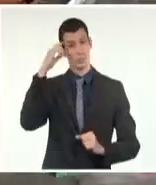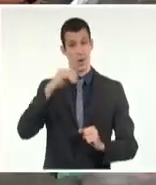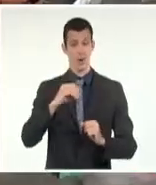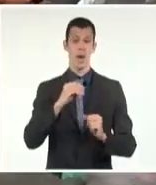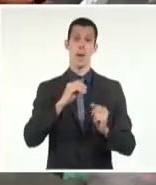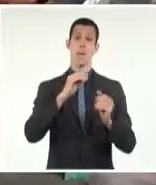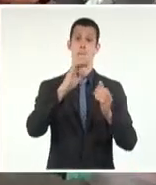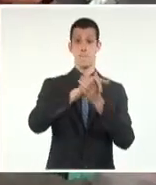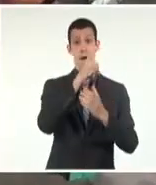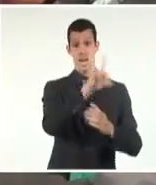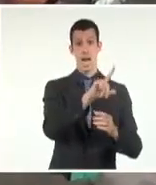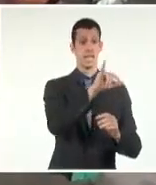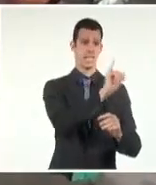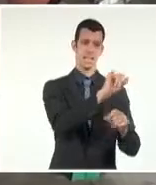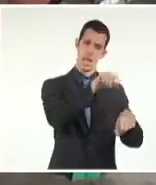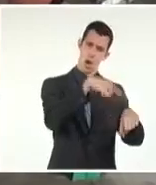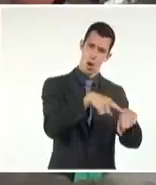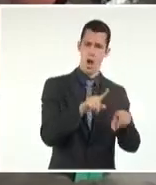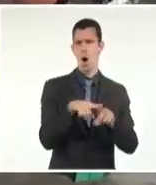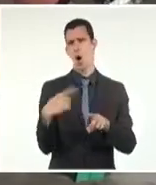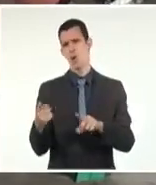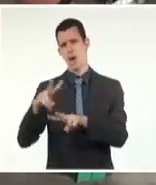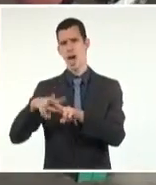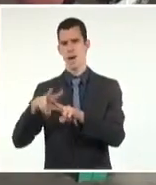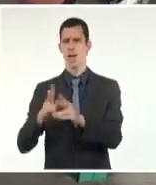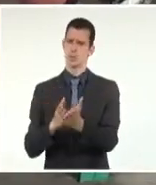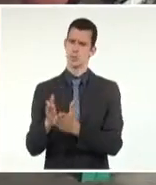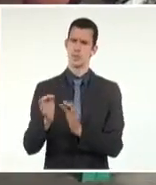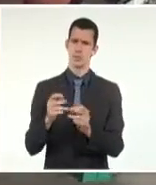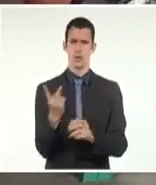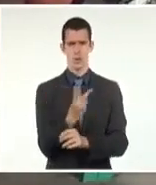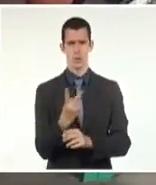bernardo espinoza sistema informativo de la televisión cubana